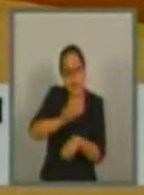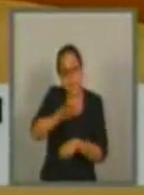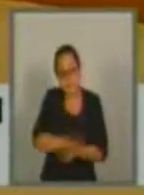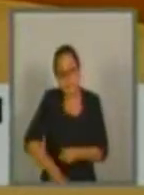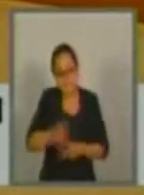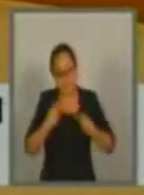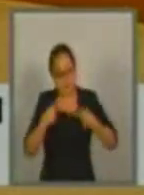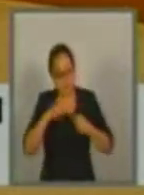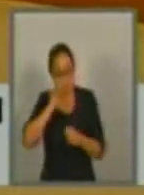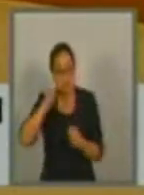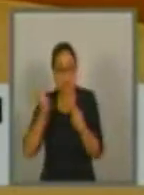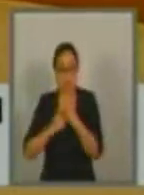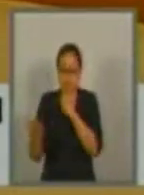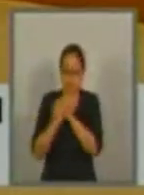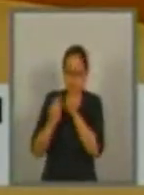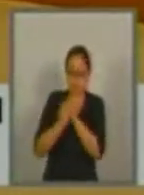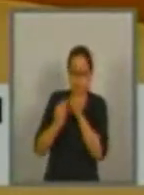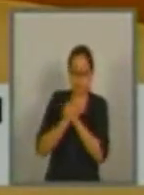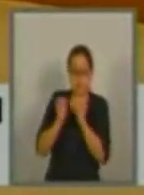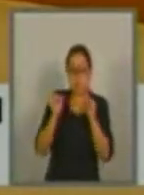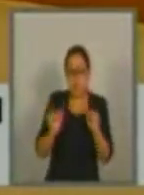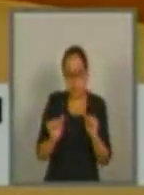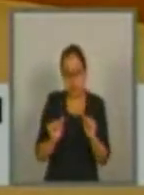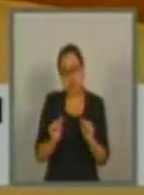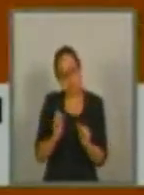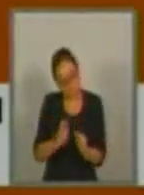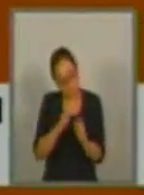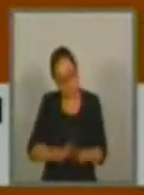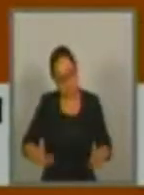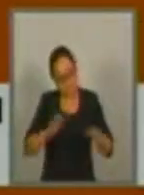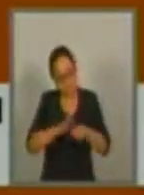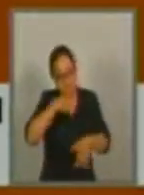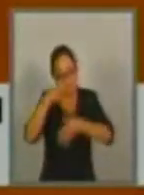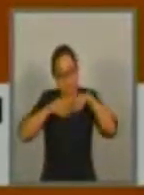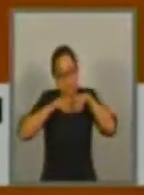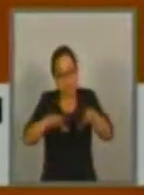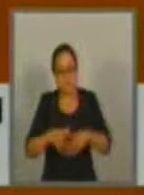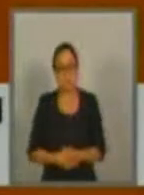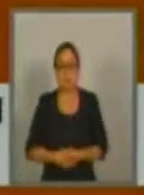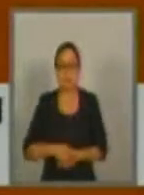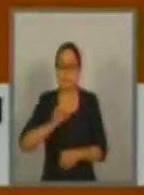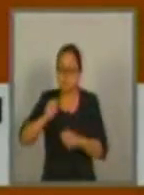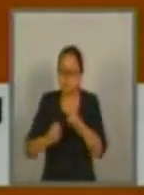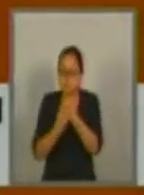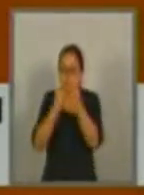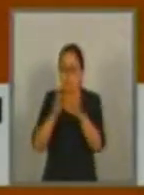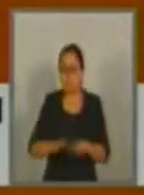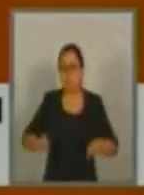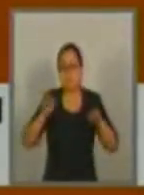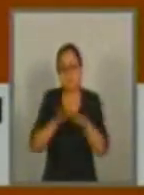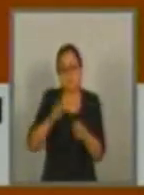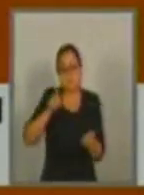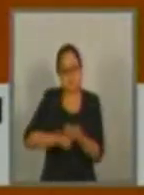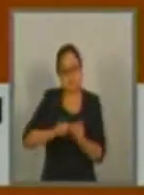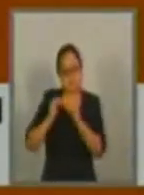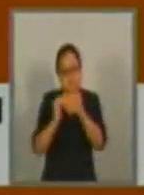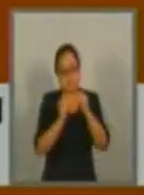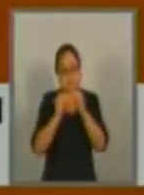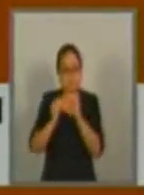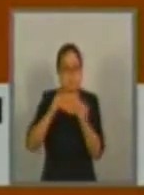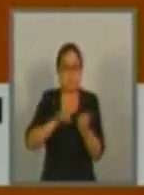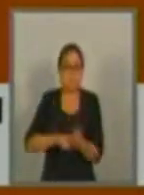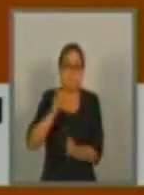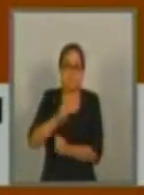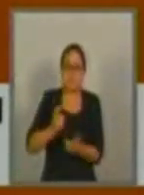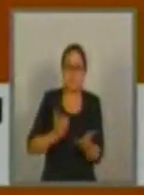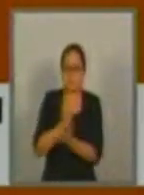para proteger su integridad, vida y patrimonio. Uno de los pilares fundamentales de nuestra democracia es